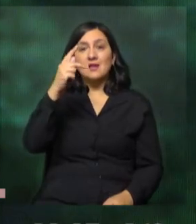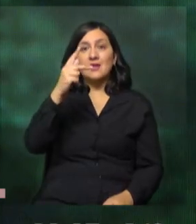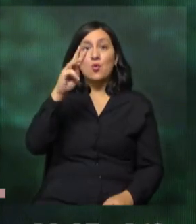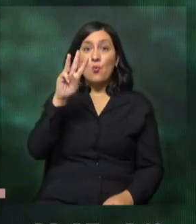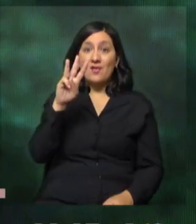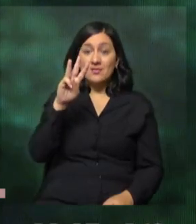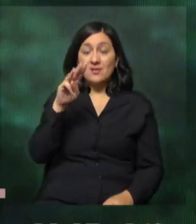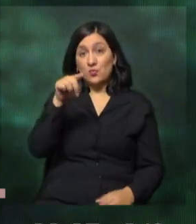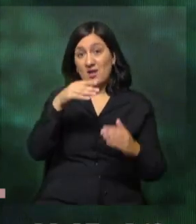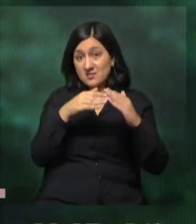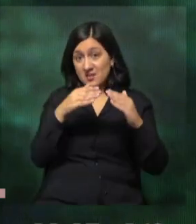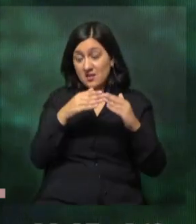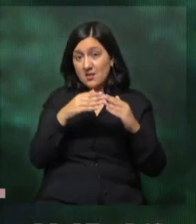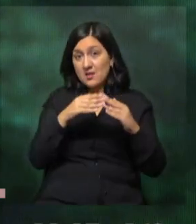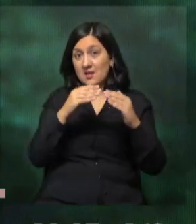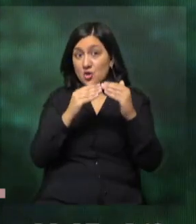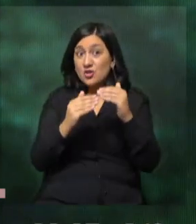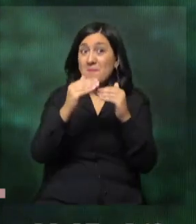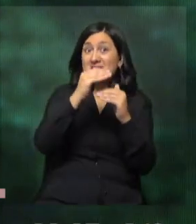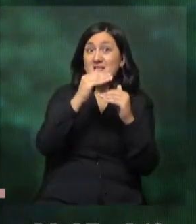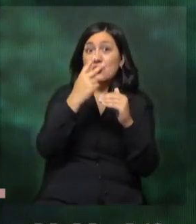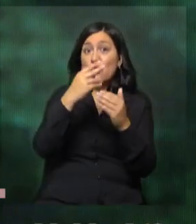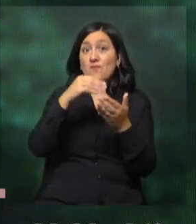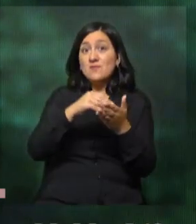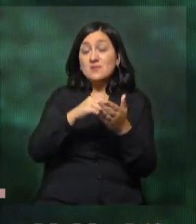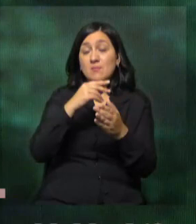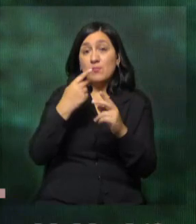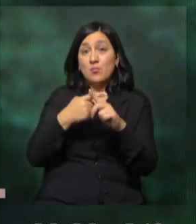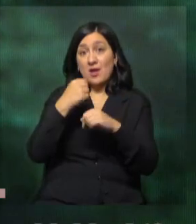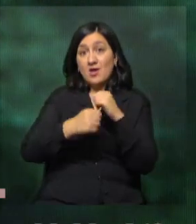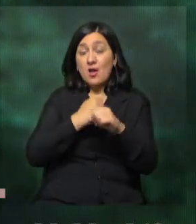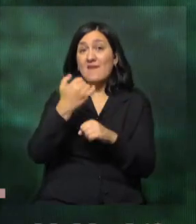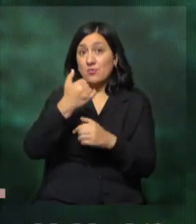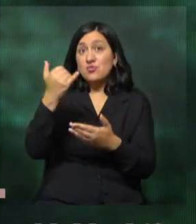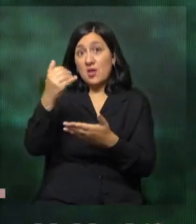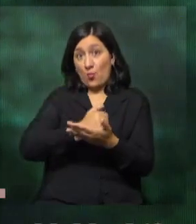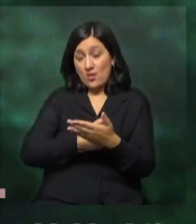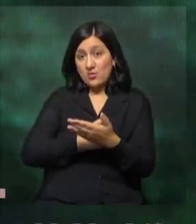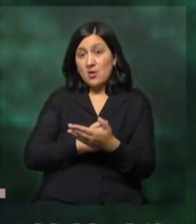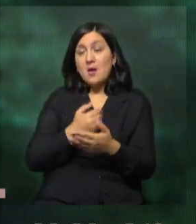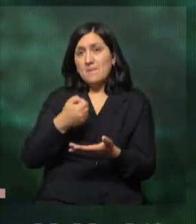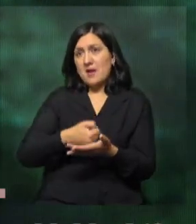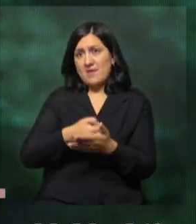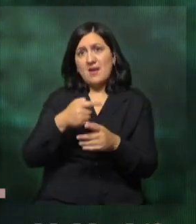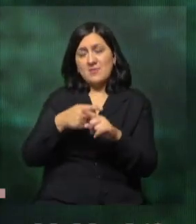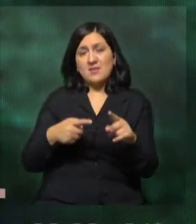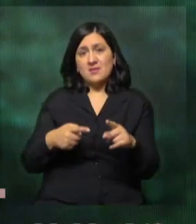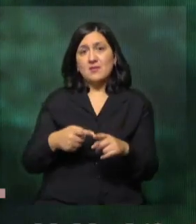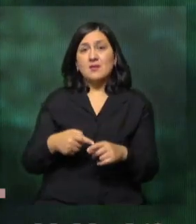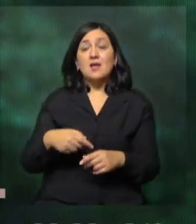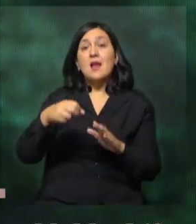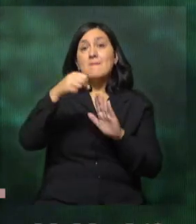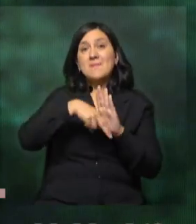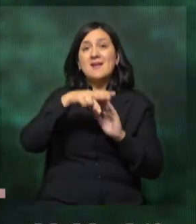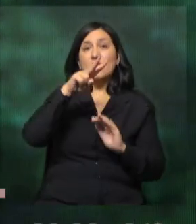casa y no te pasás de ese consumo dos veces al año, tenías un descuento importante. De hecho, llegabas a pagar hasta la mitad. El viejo plan 230, ese era. Ese